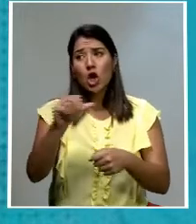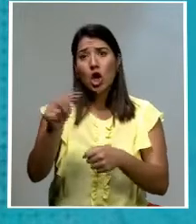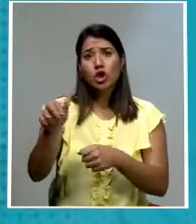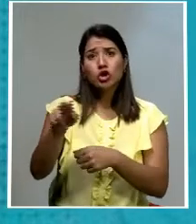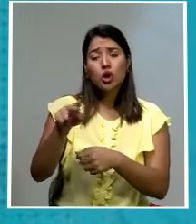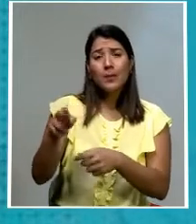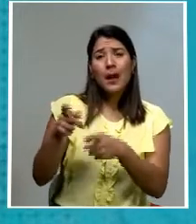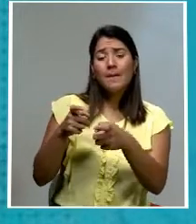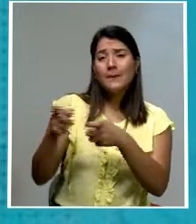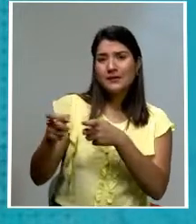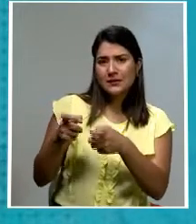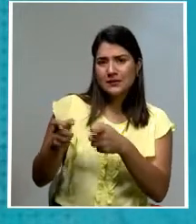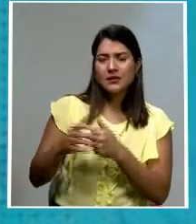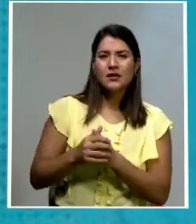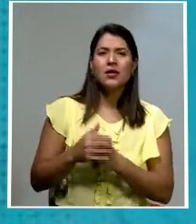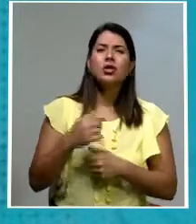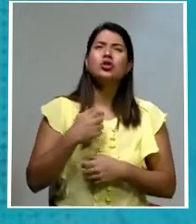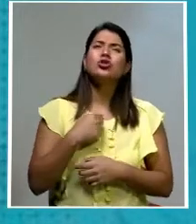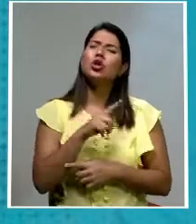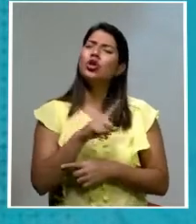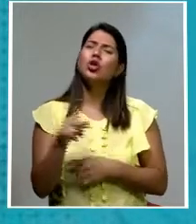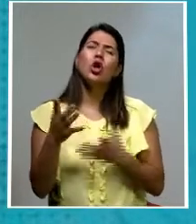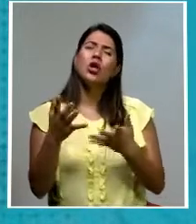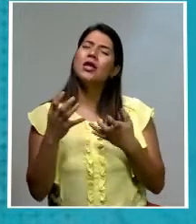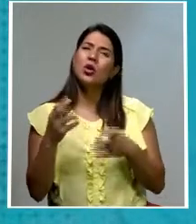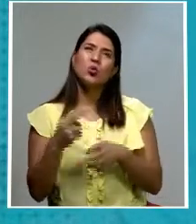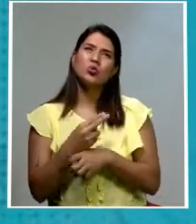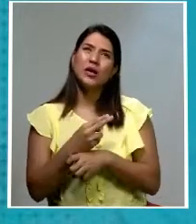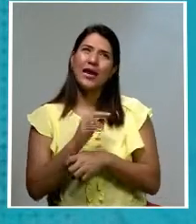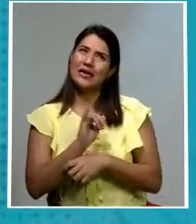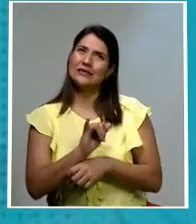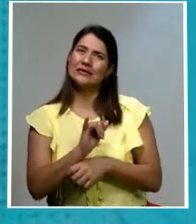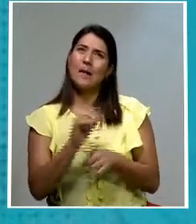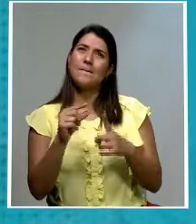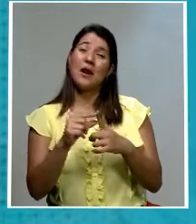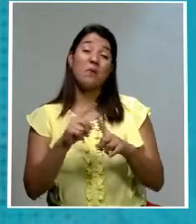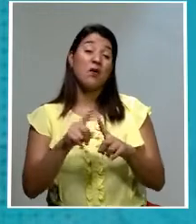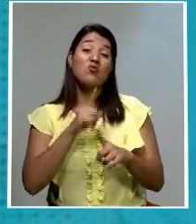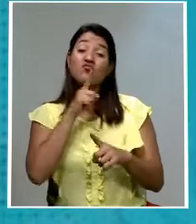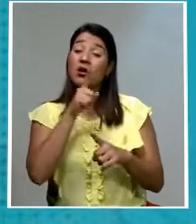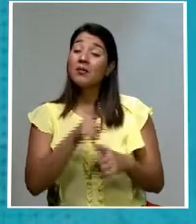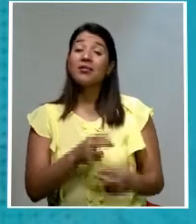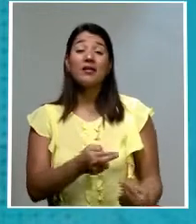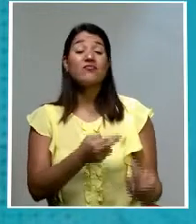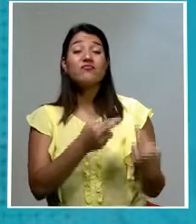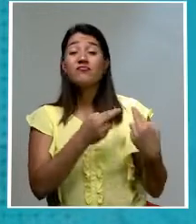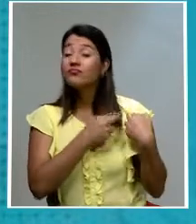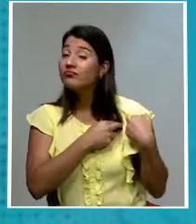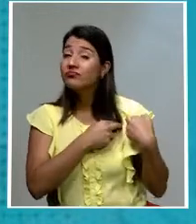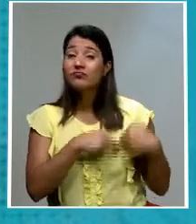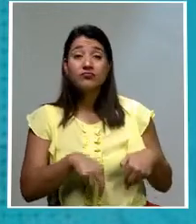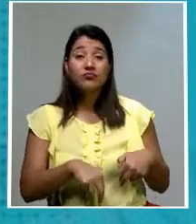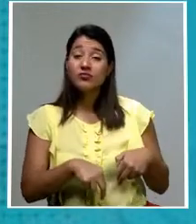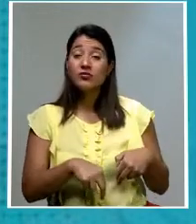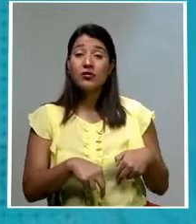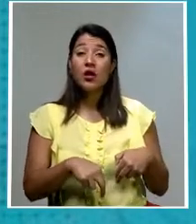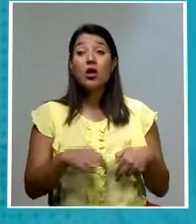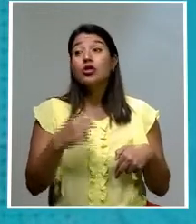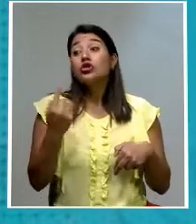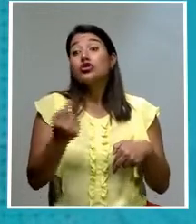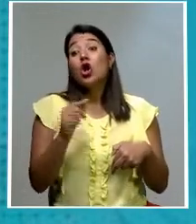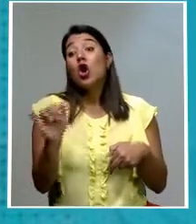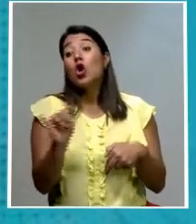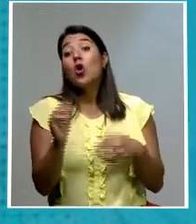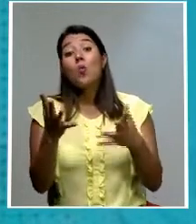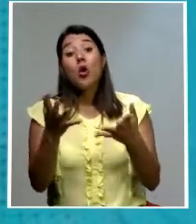quisiera utilizar una palabra, pero es irresponsable por solo el tema que quieren sacar la ley del empleo público